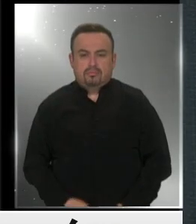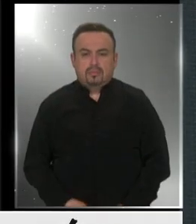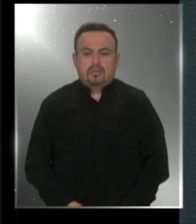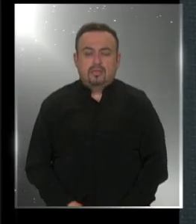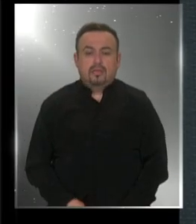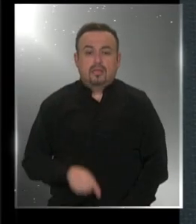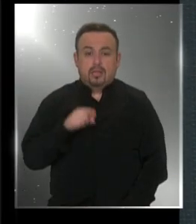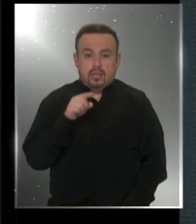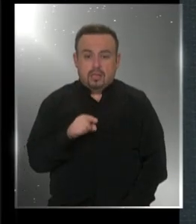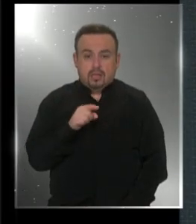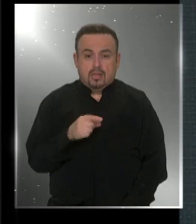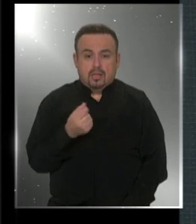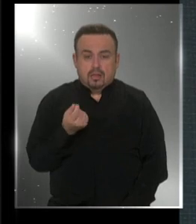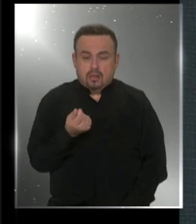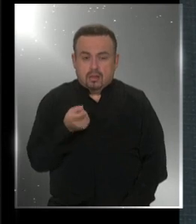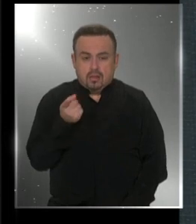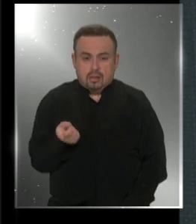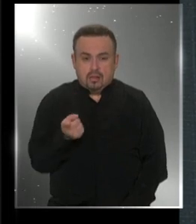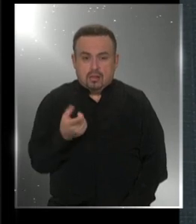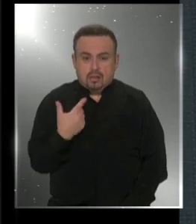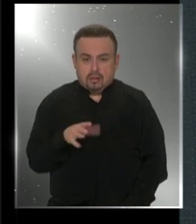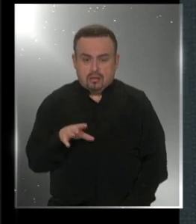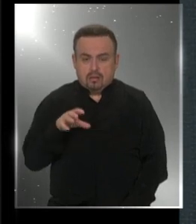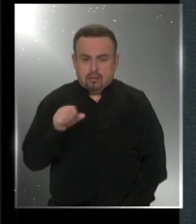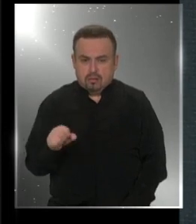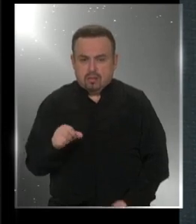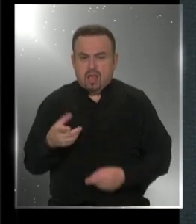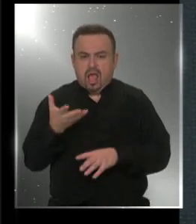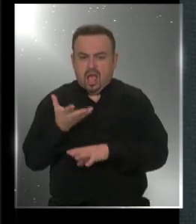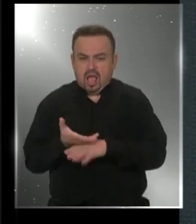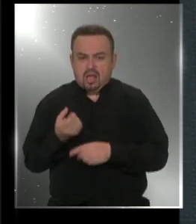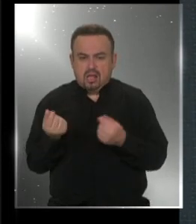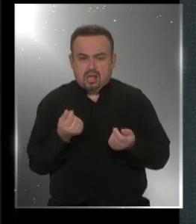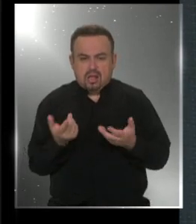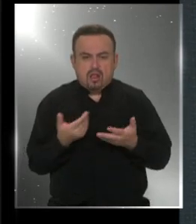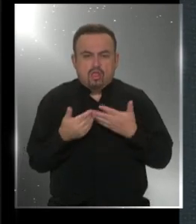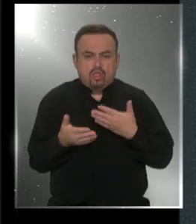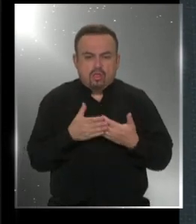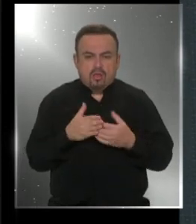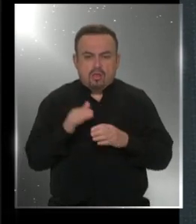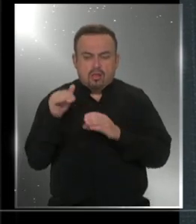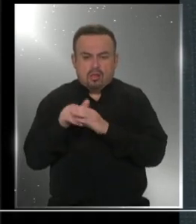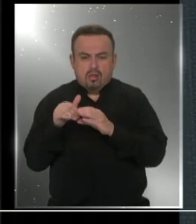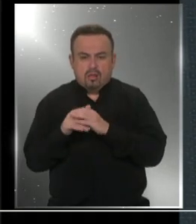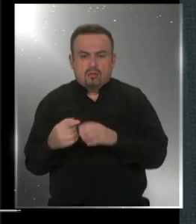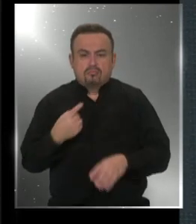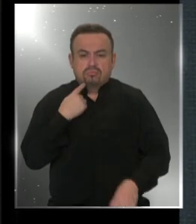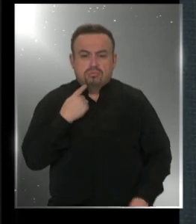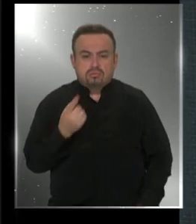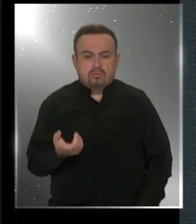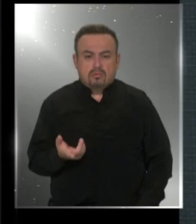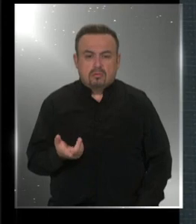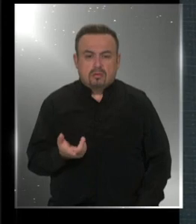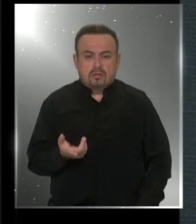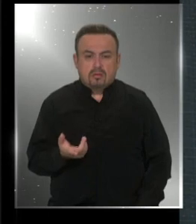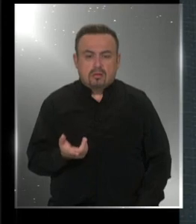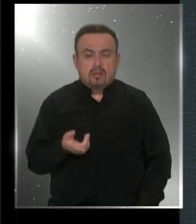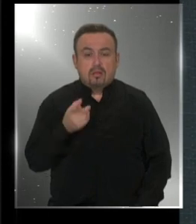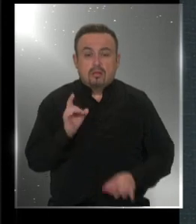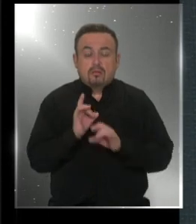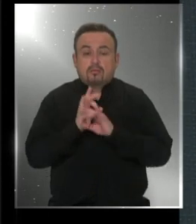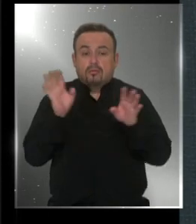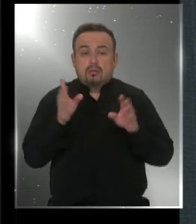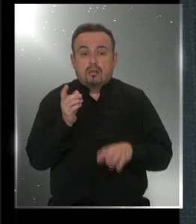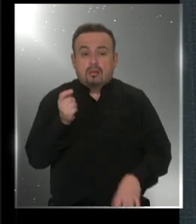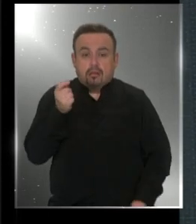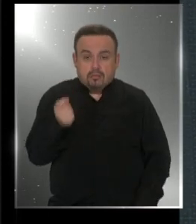¿Se le encontró el dinero al imputado? ¿Se le encontró en alguna cuenta algo al imputado, el eventual